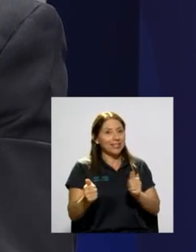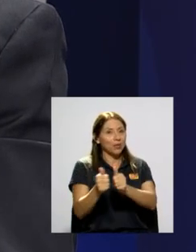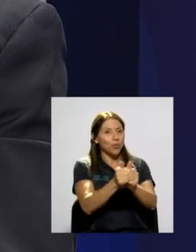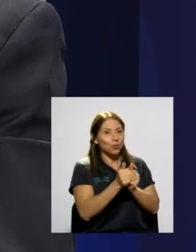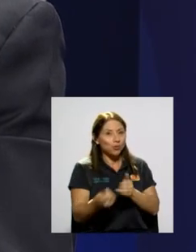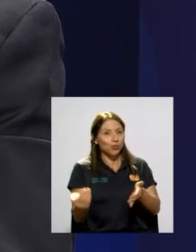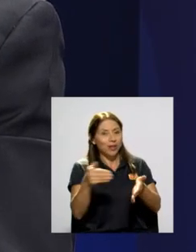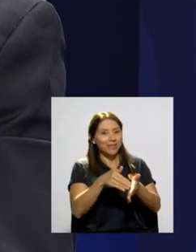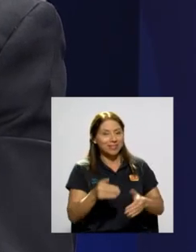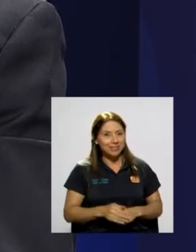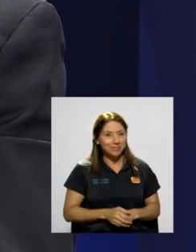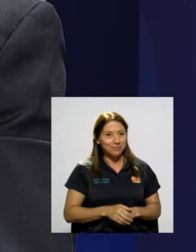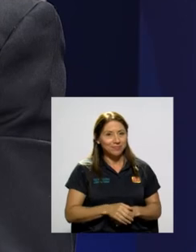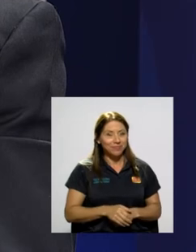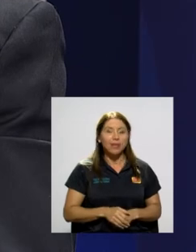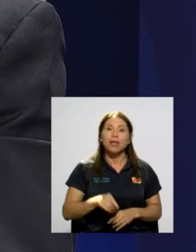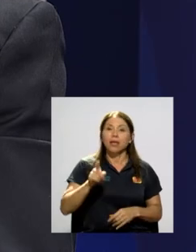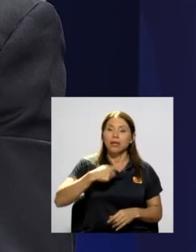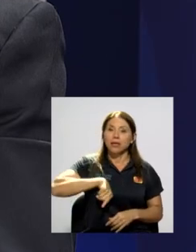que